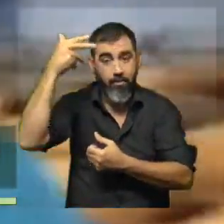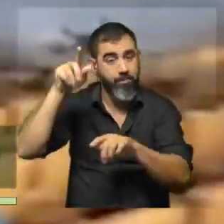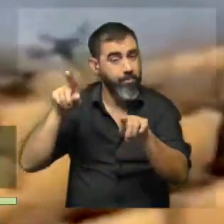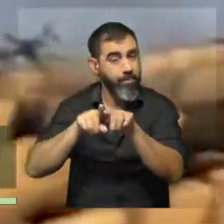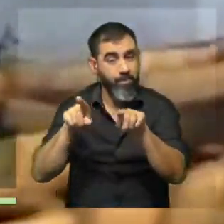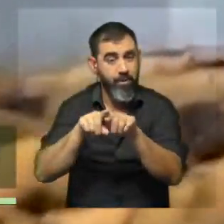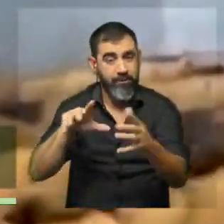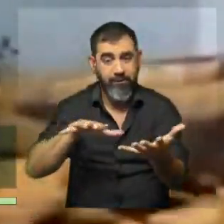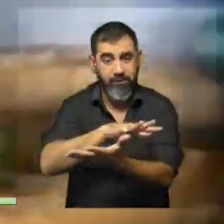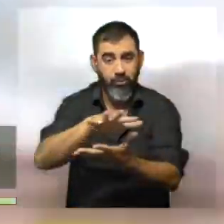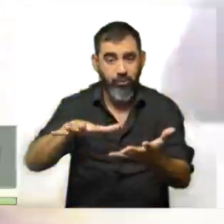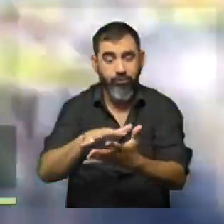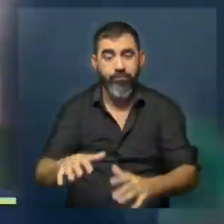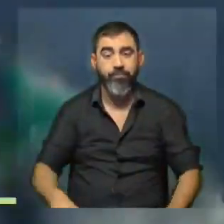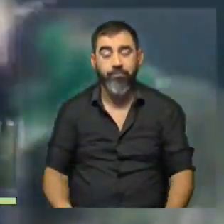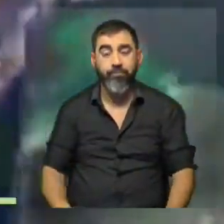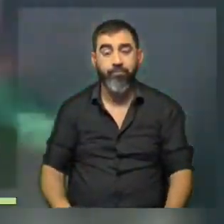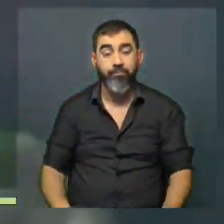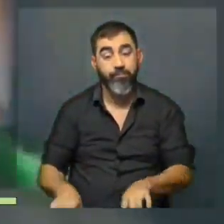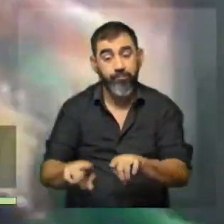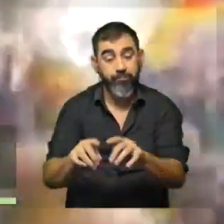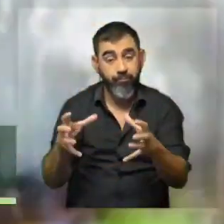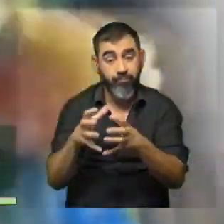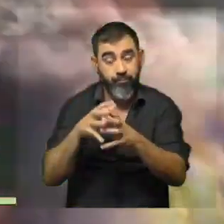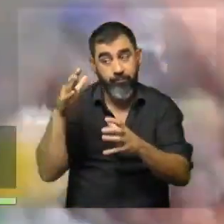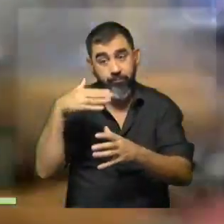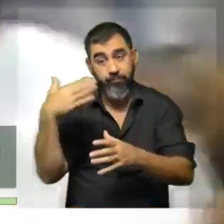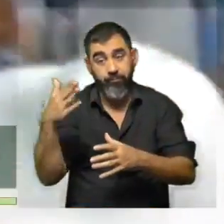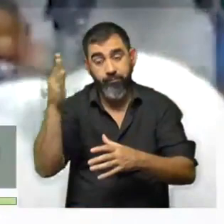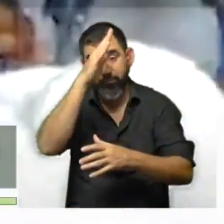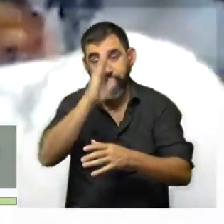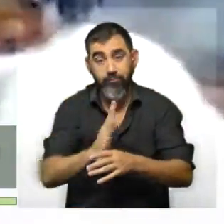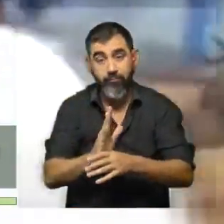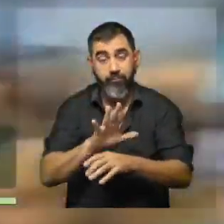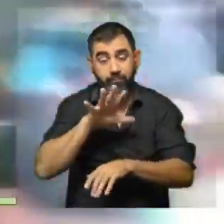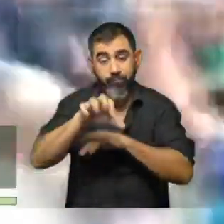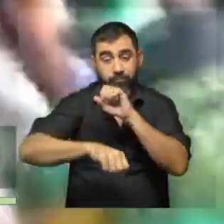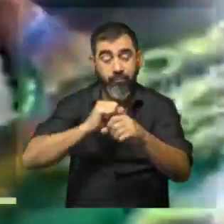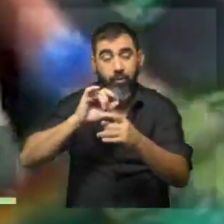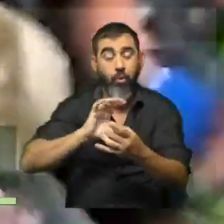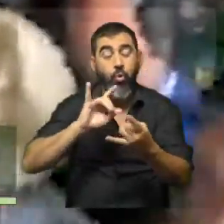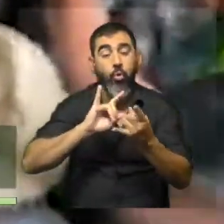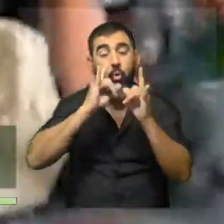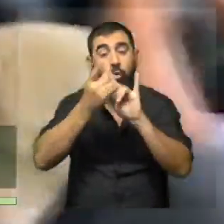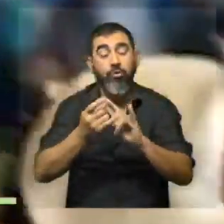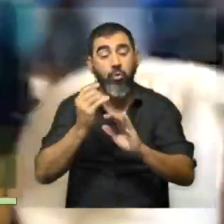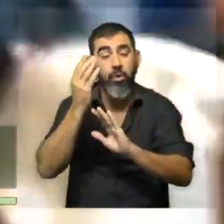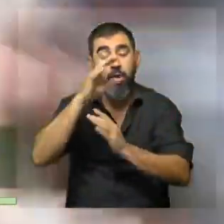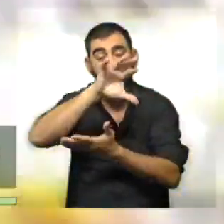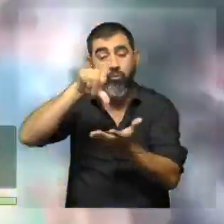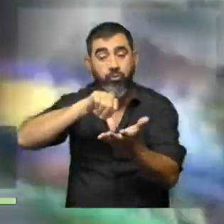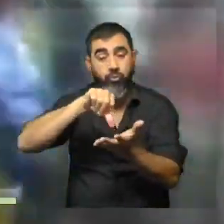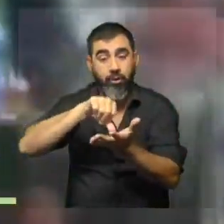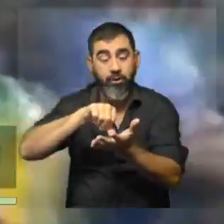Donald Trump Ese es extremistas de derecha en Brasil invadir El Congreso Nacional sede de la